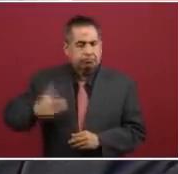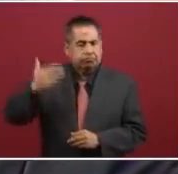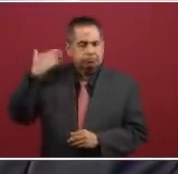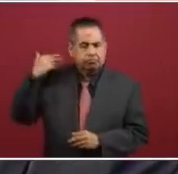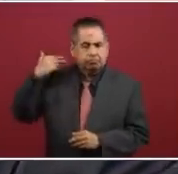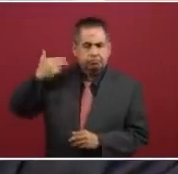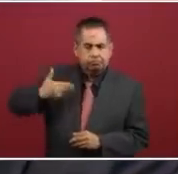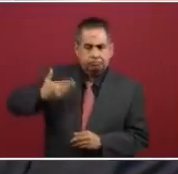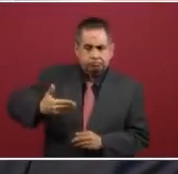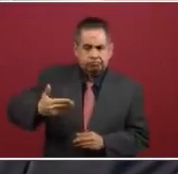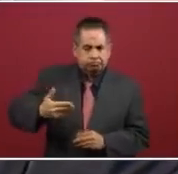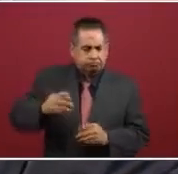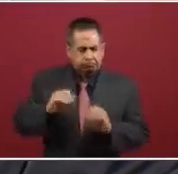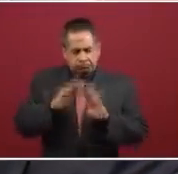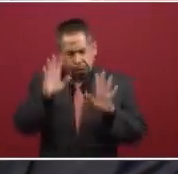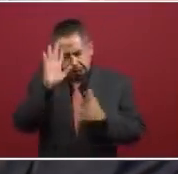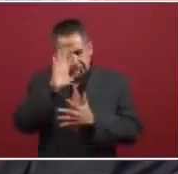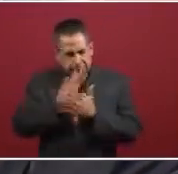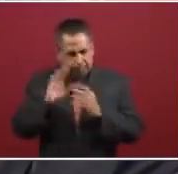así,